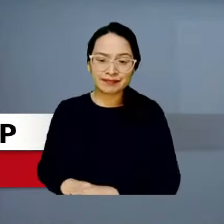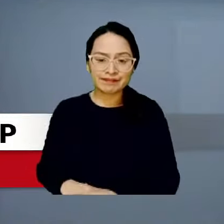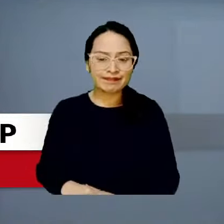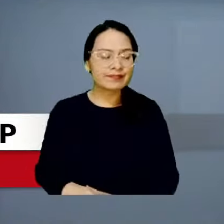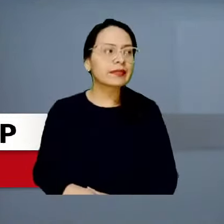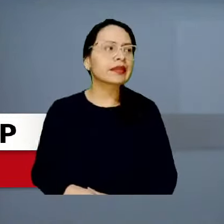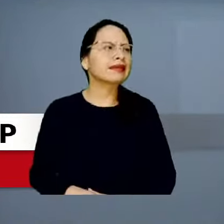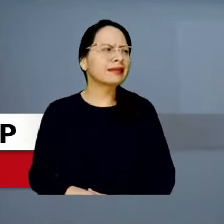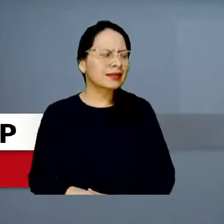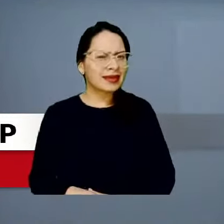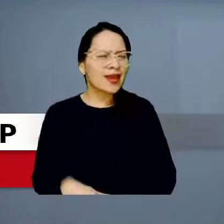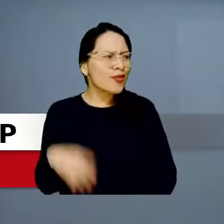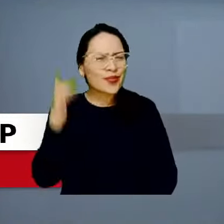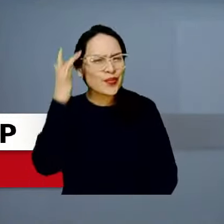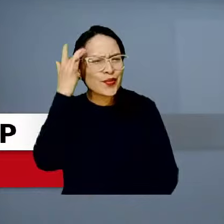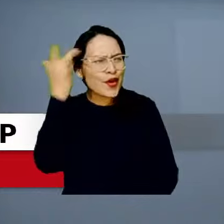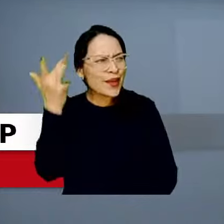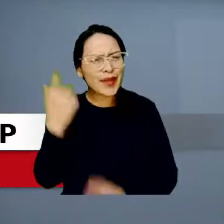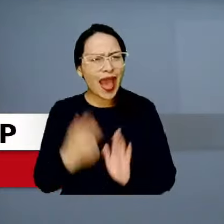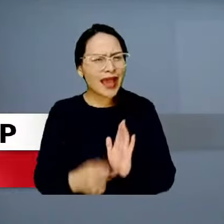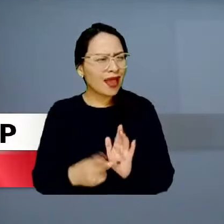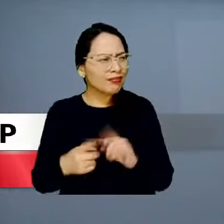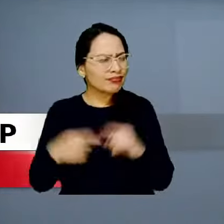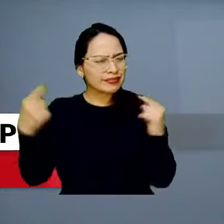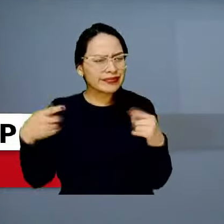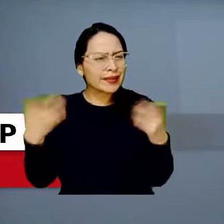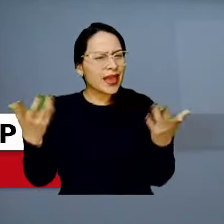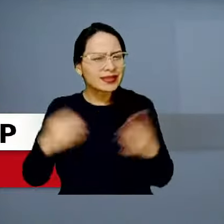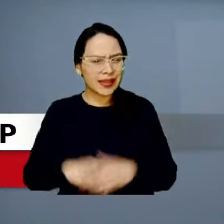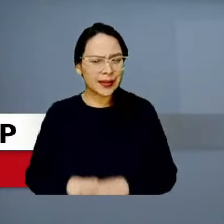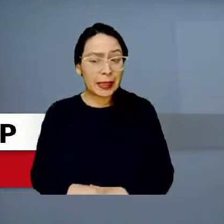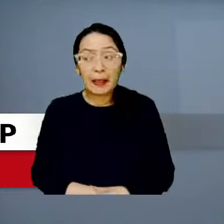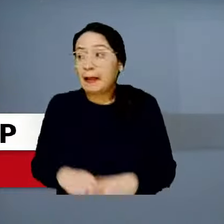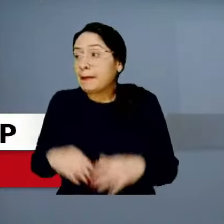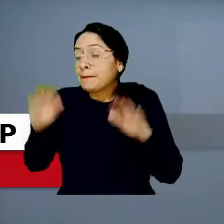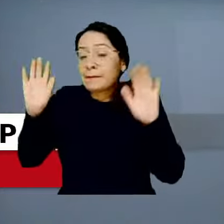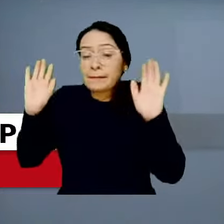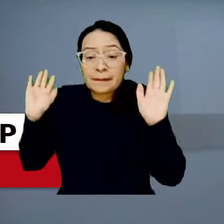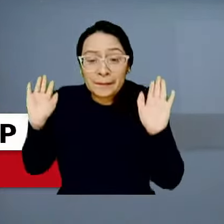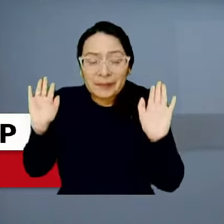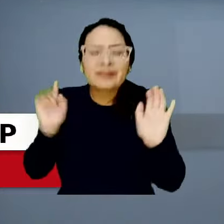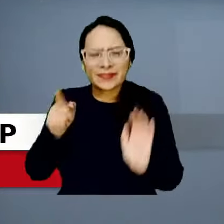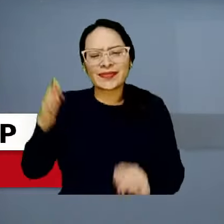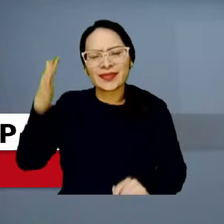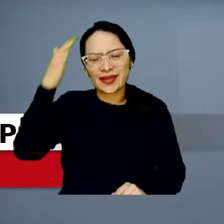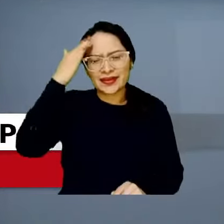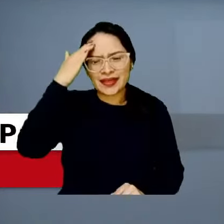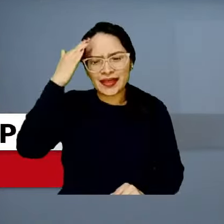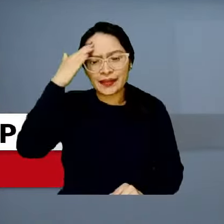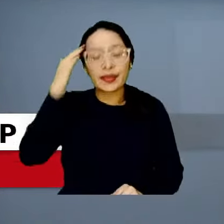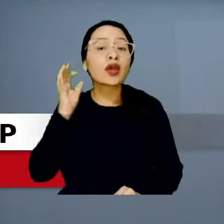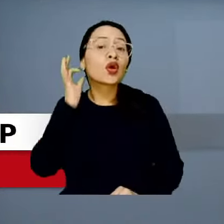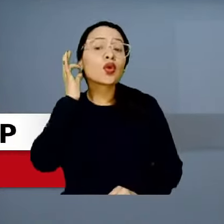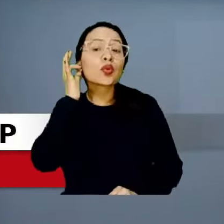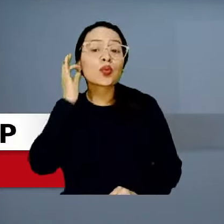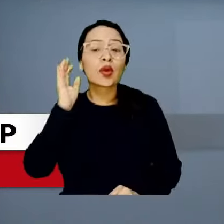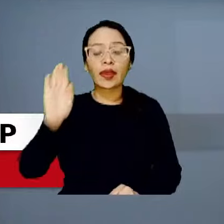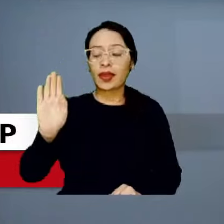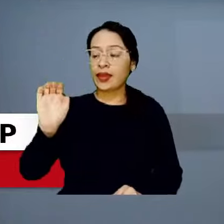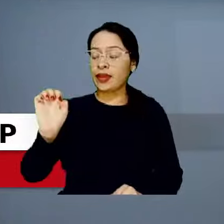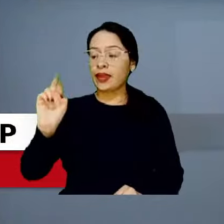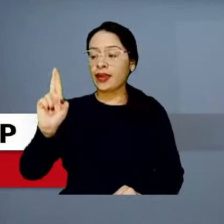alguna vinculación? Ya, bueno, ella siempre quisiera, ha yo, sido vocera. Y ya quisiera yo, y usted le conoce, Cari, a Teresa Bermeo, la conocemos. Ha estado en